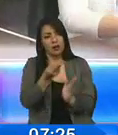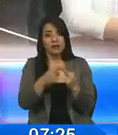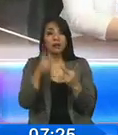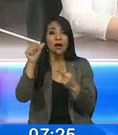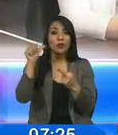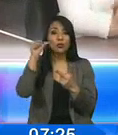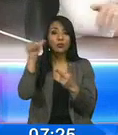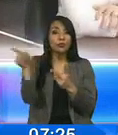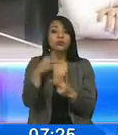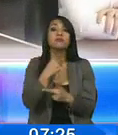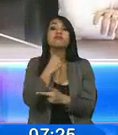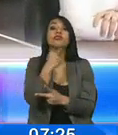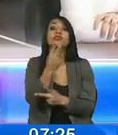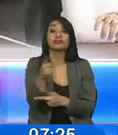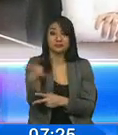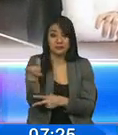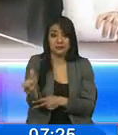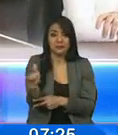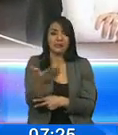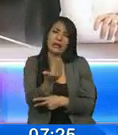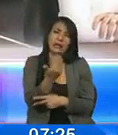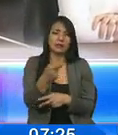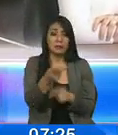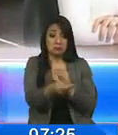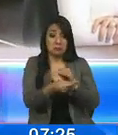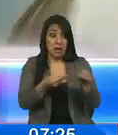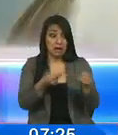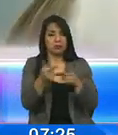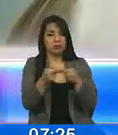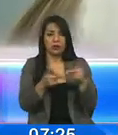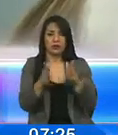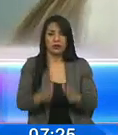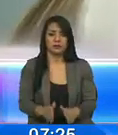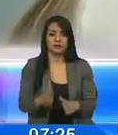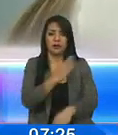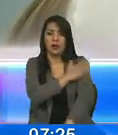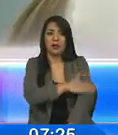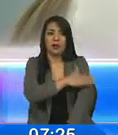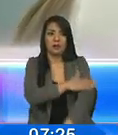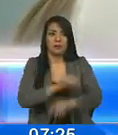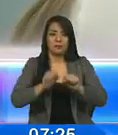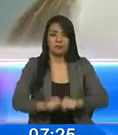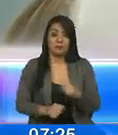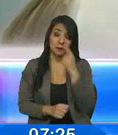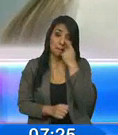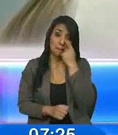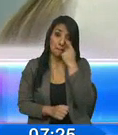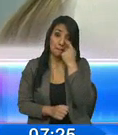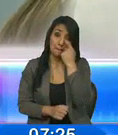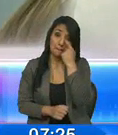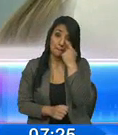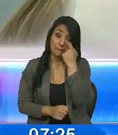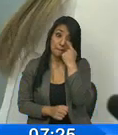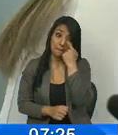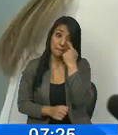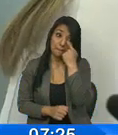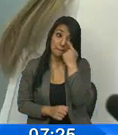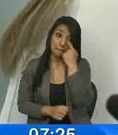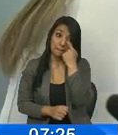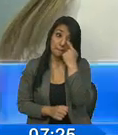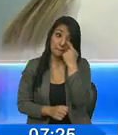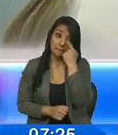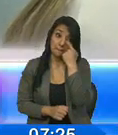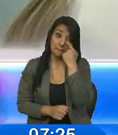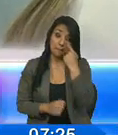que se escucha ofrecer por parte de Vallejo puestos en el sector público. Para poder sentar un precedente, no